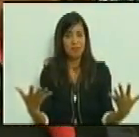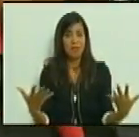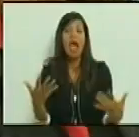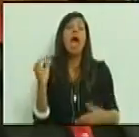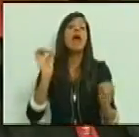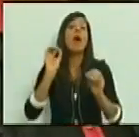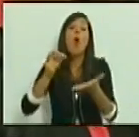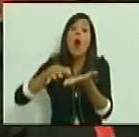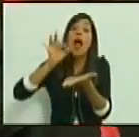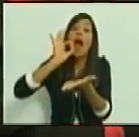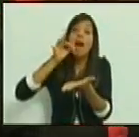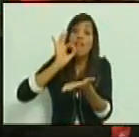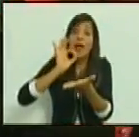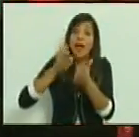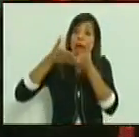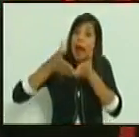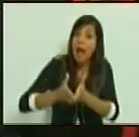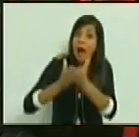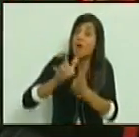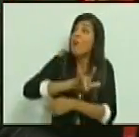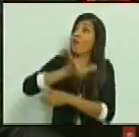café sale en distintas expresiones,